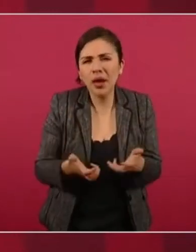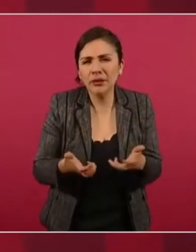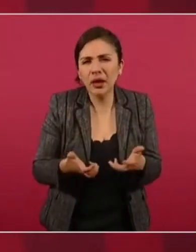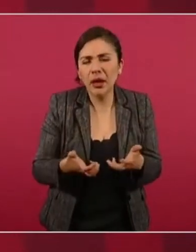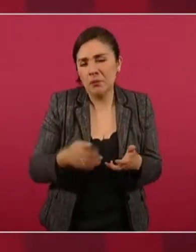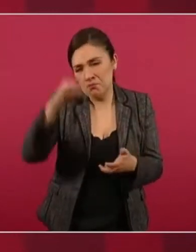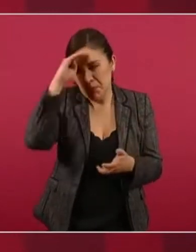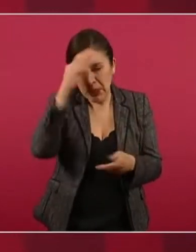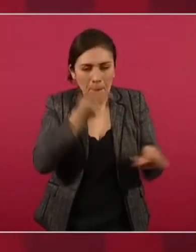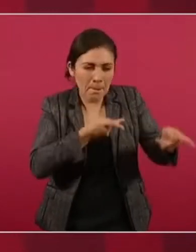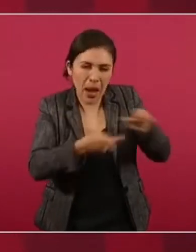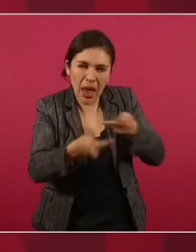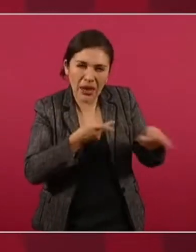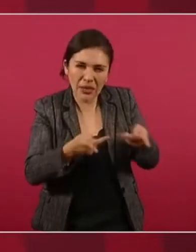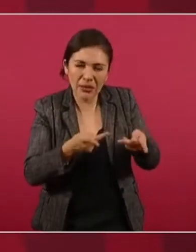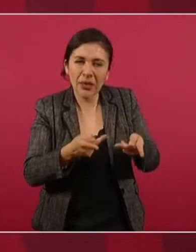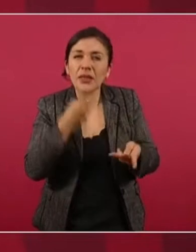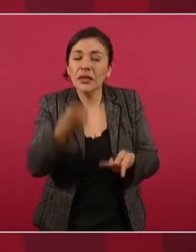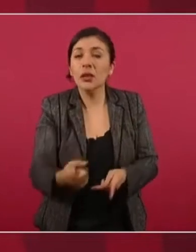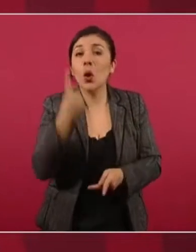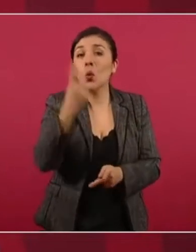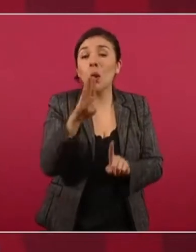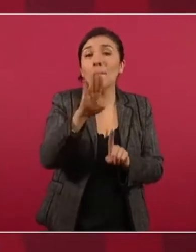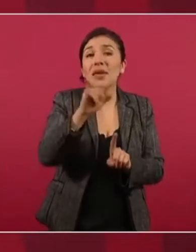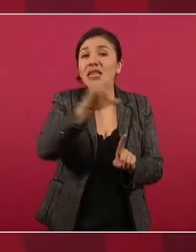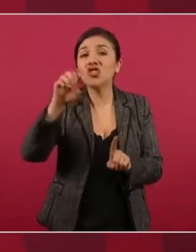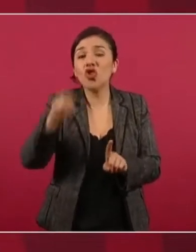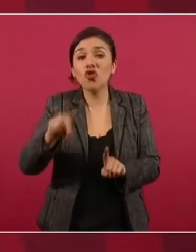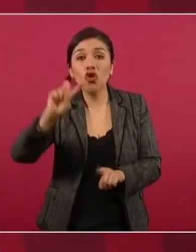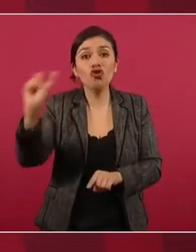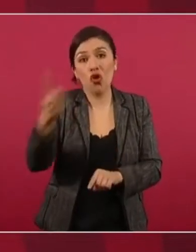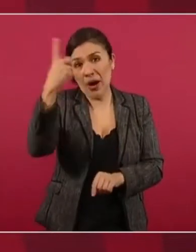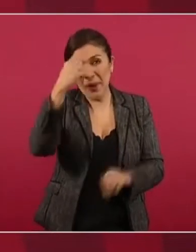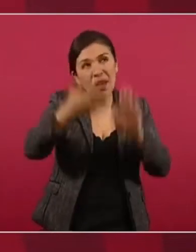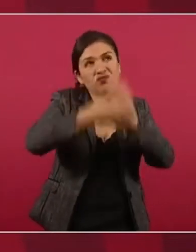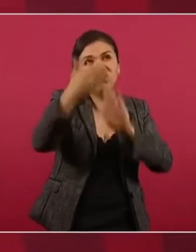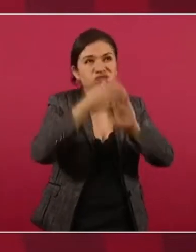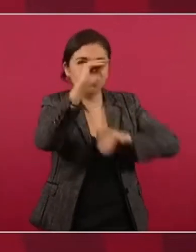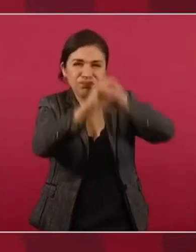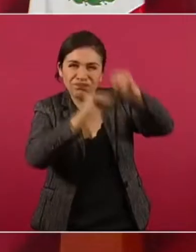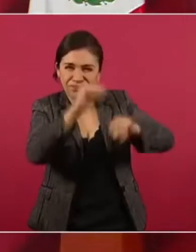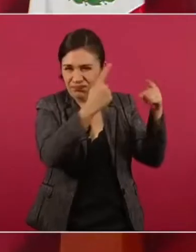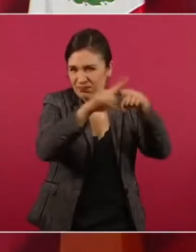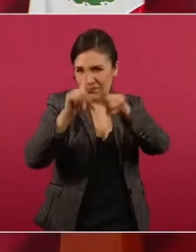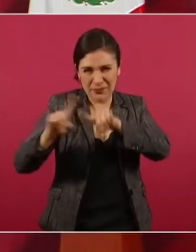un plan de más de $1 billón en infraestructura?